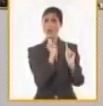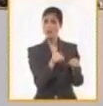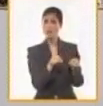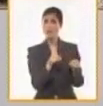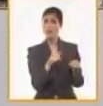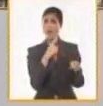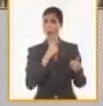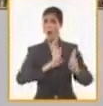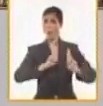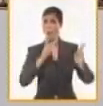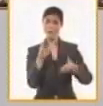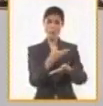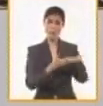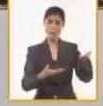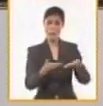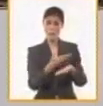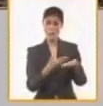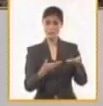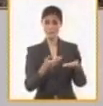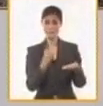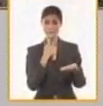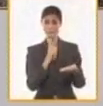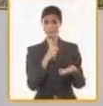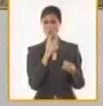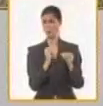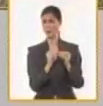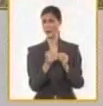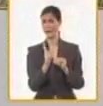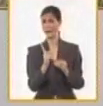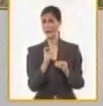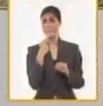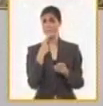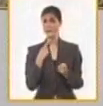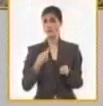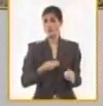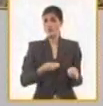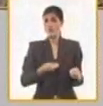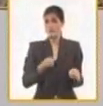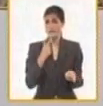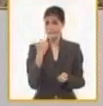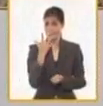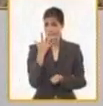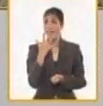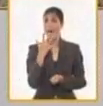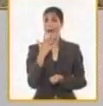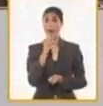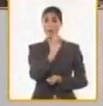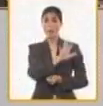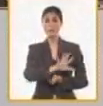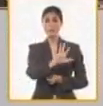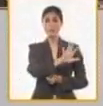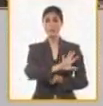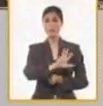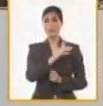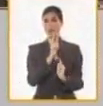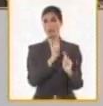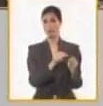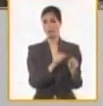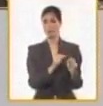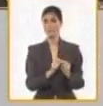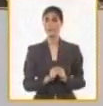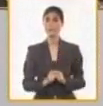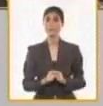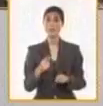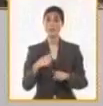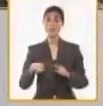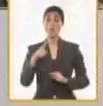por supuesto que es influenciada desde Occidente. Y mucho tiene que ver el hecho, y lamentablemente desde mi